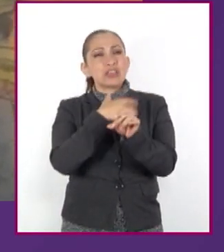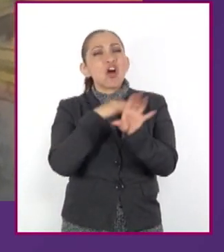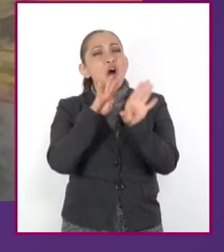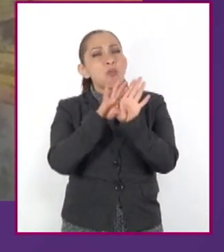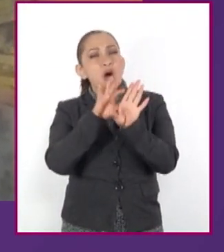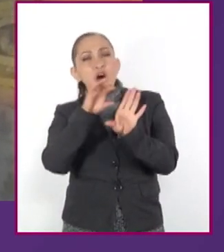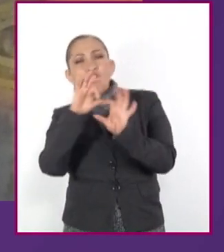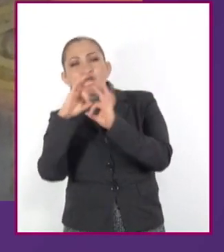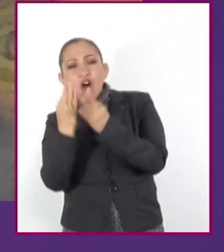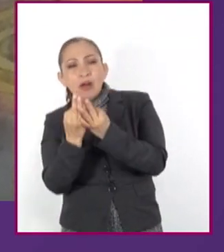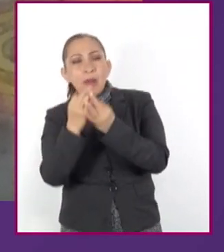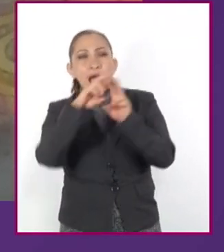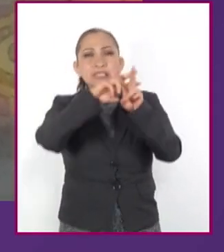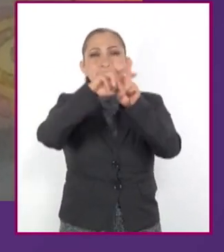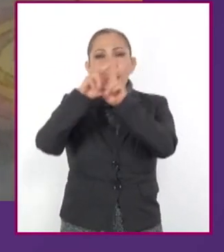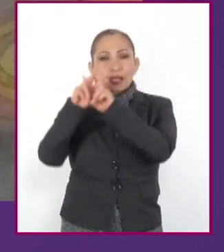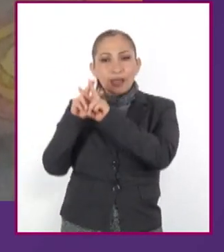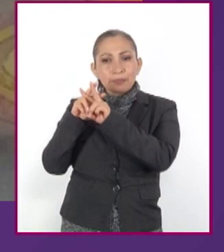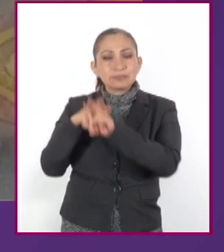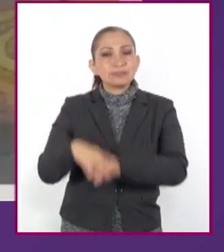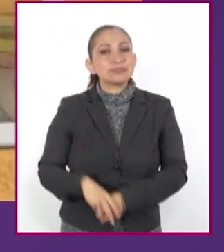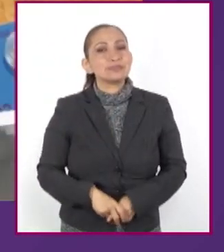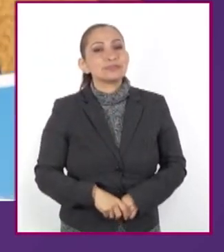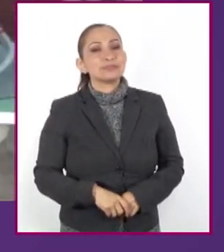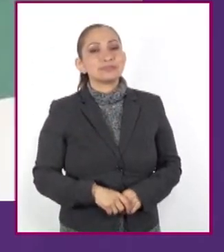daría una forma como de estrella.